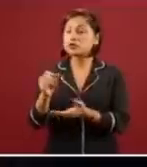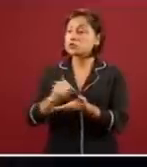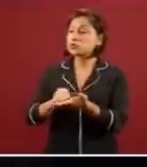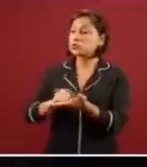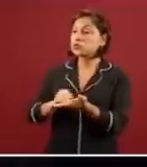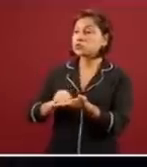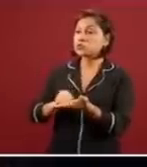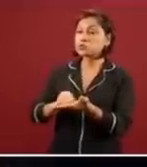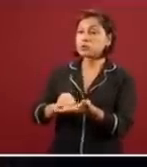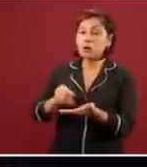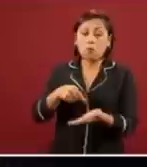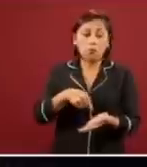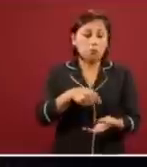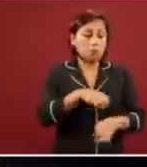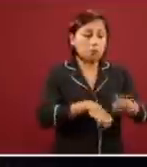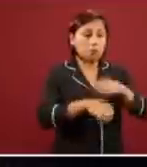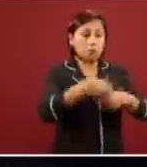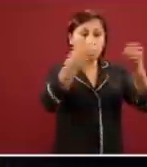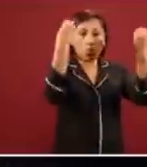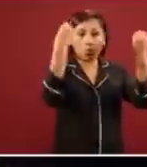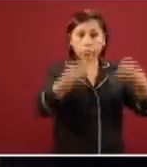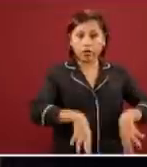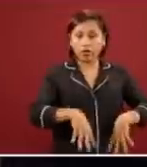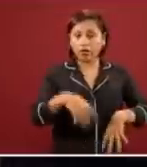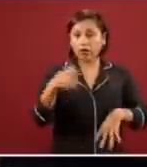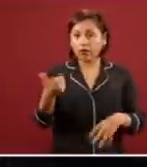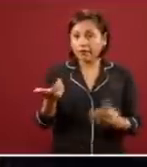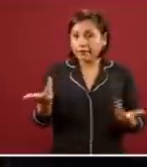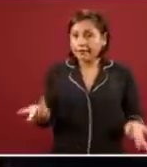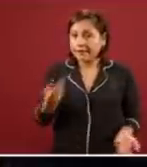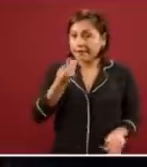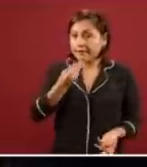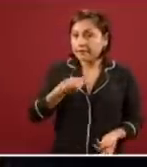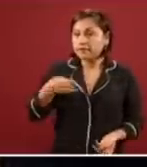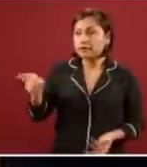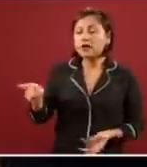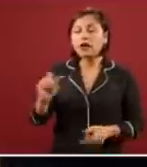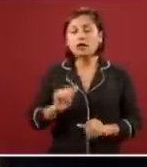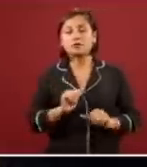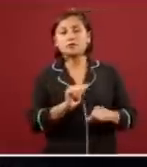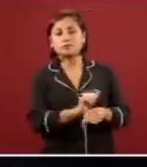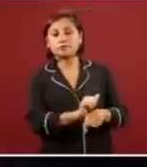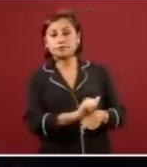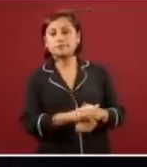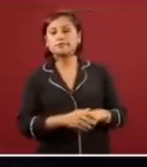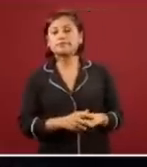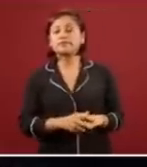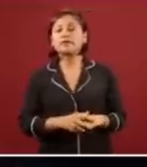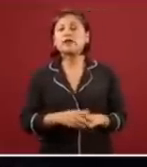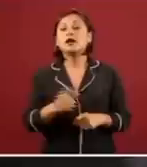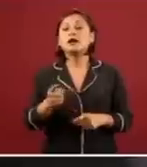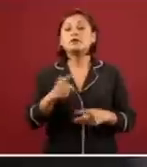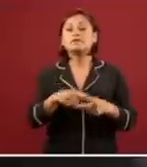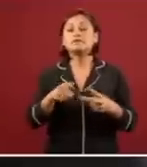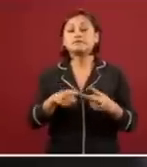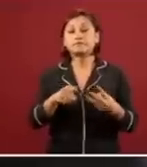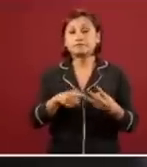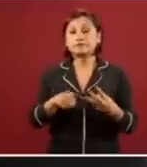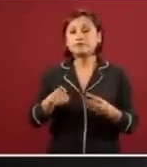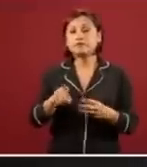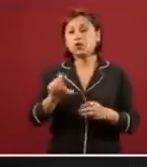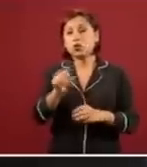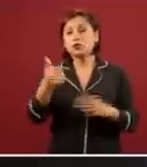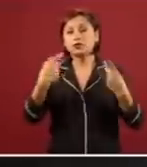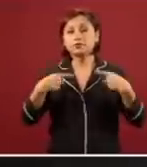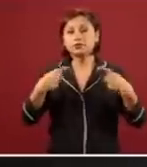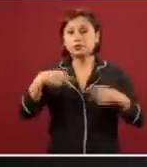pérdidas fiscales. Los indicadores son de triangulación y simulación de recursos, accionistas apoderados sin información financiera, posibles prestanombres, y